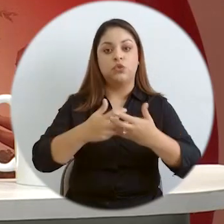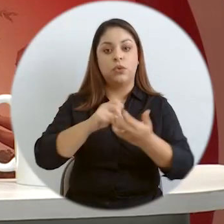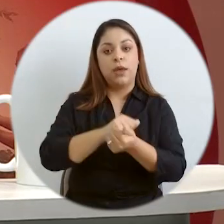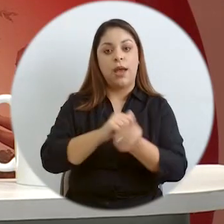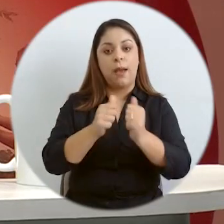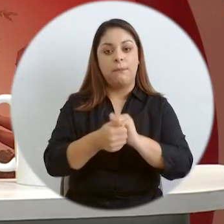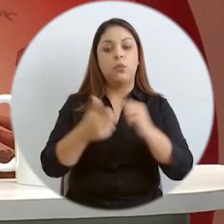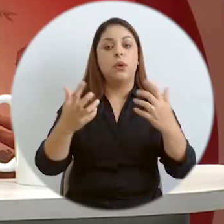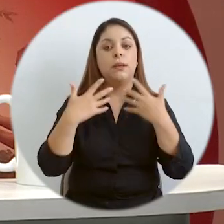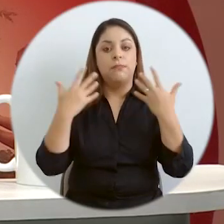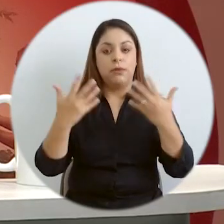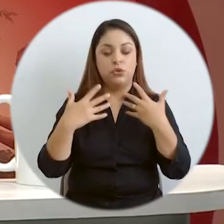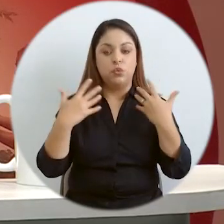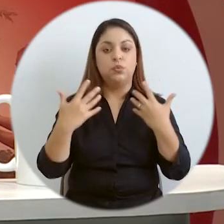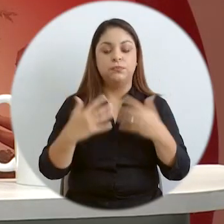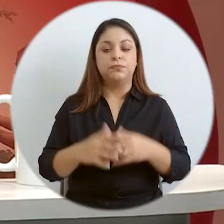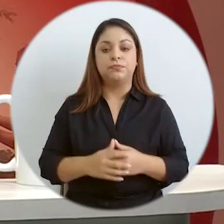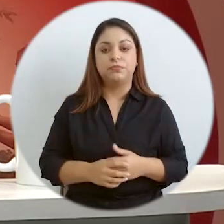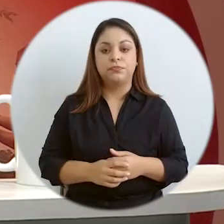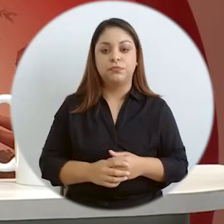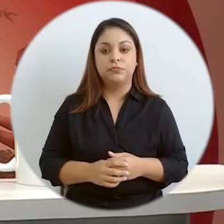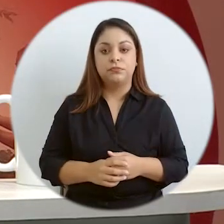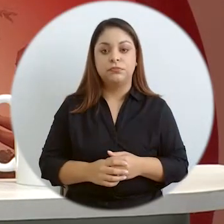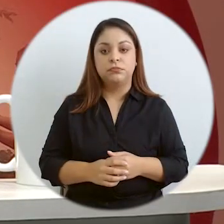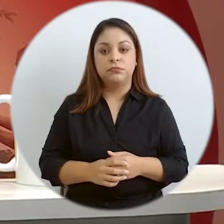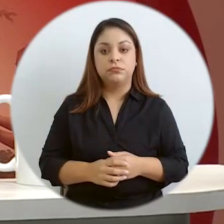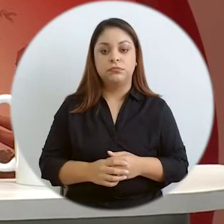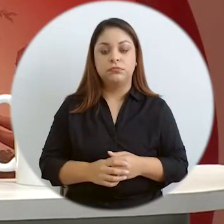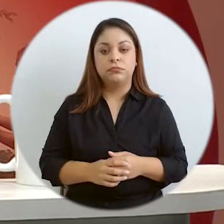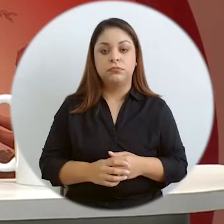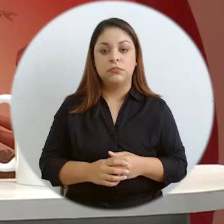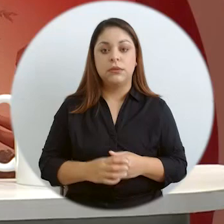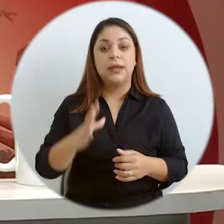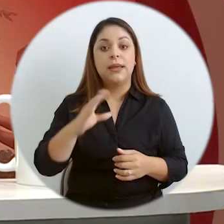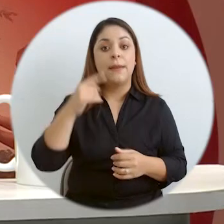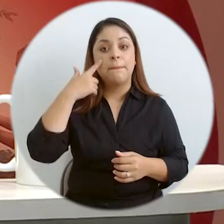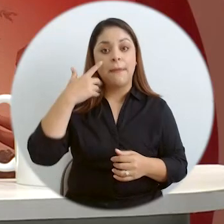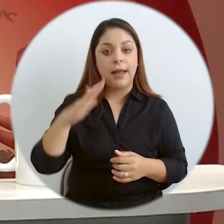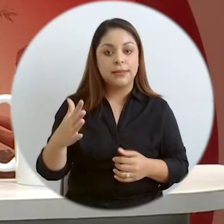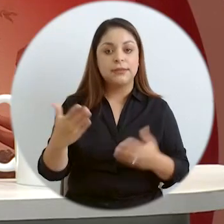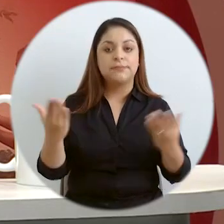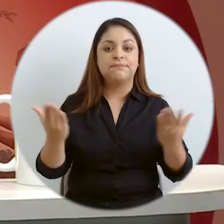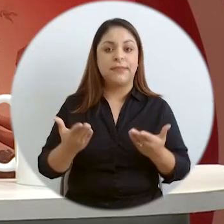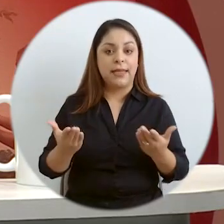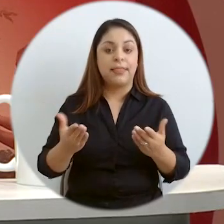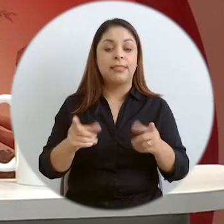climático en la región, y pareciera que también